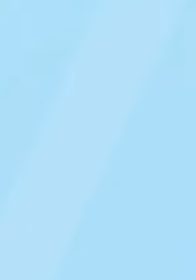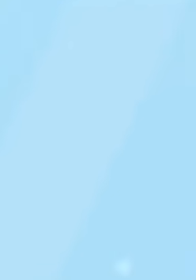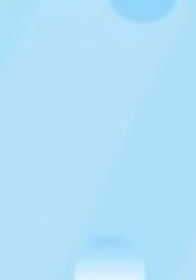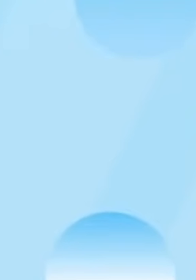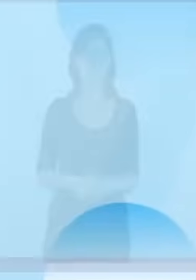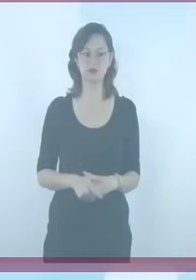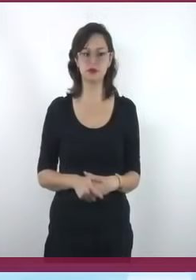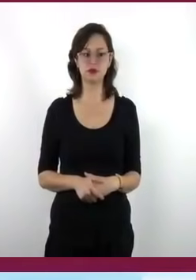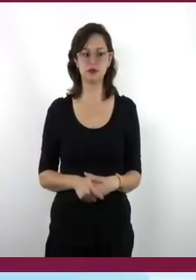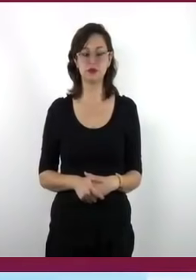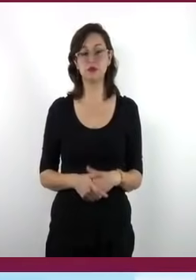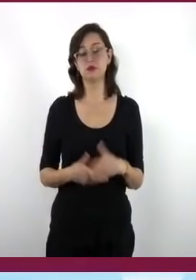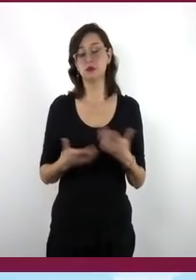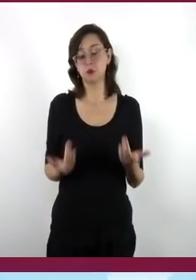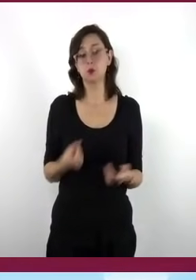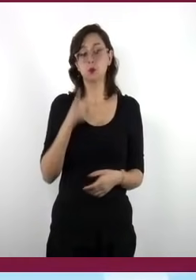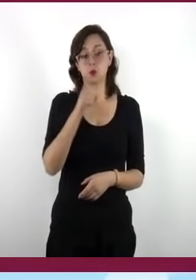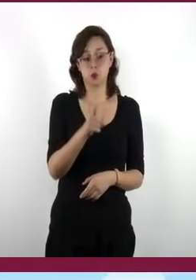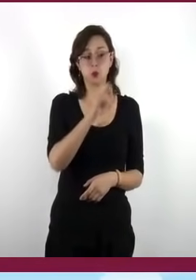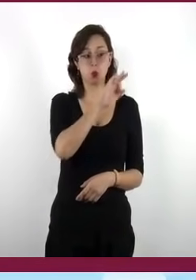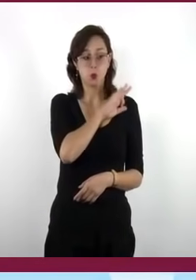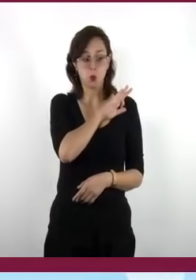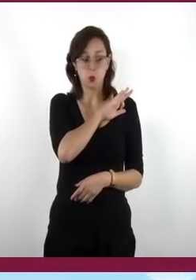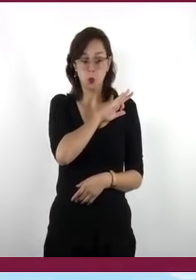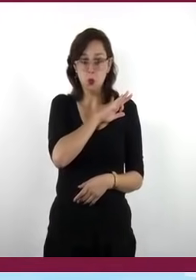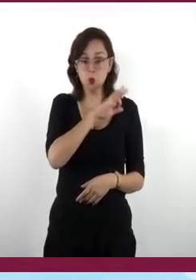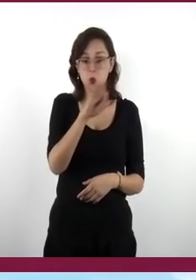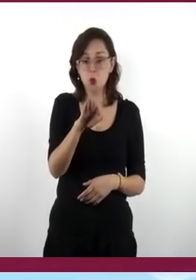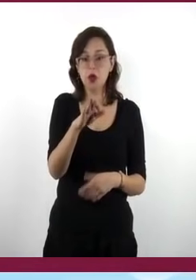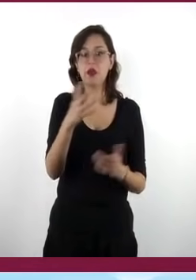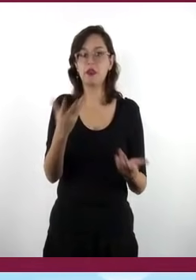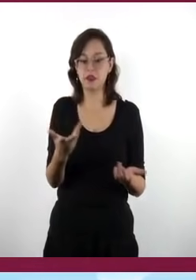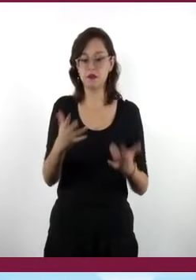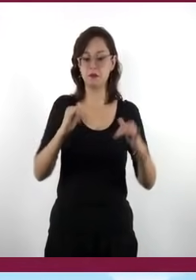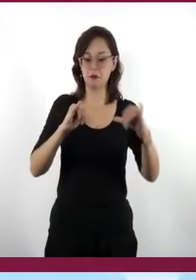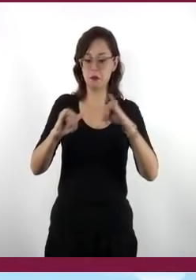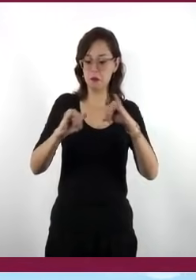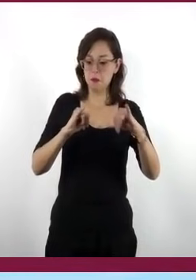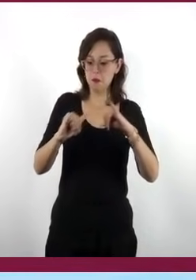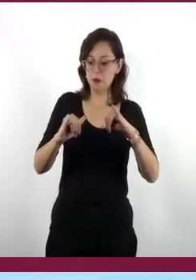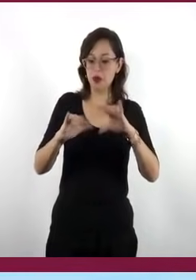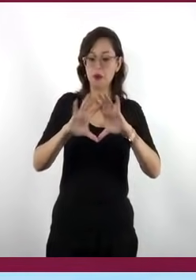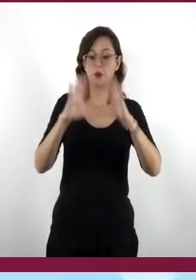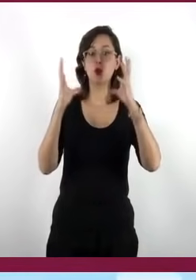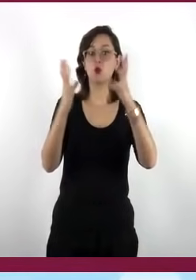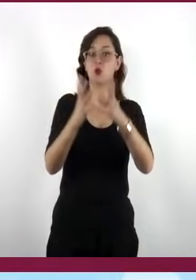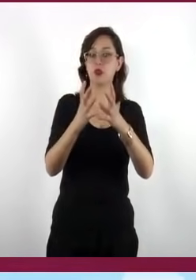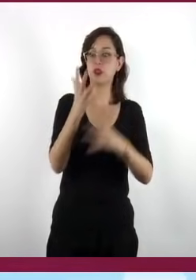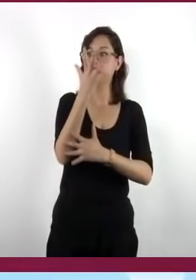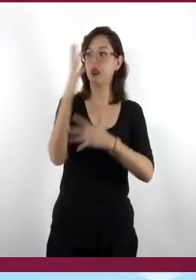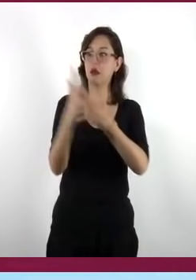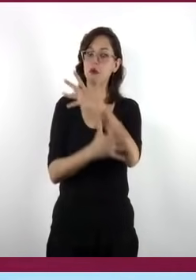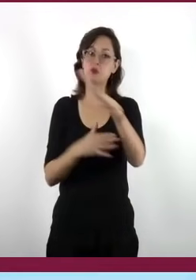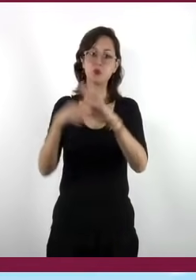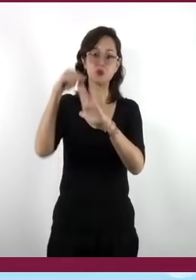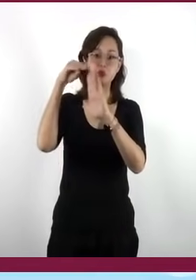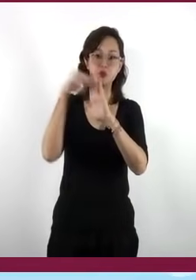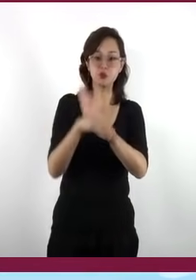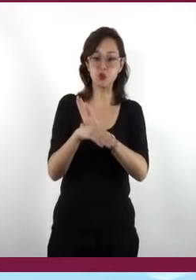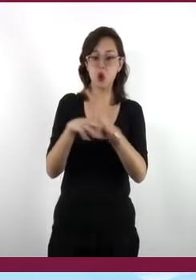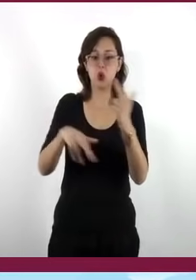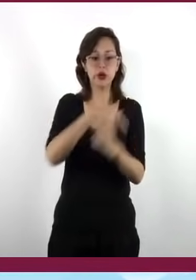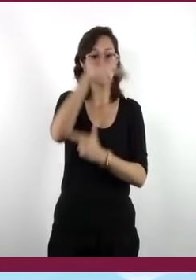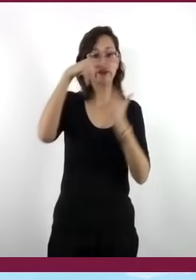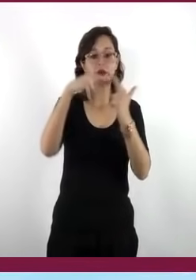De acuerdo con sus posibilidades, busquen un mapa de deterioro ambiental a nivel mundial. E identifiquen las regiones